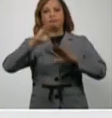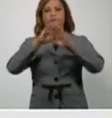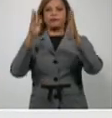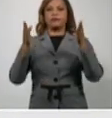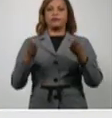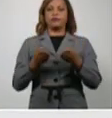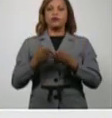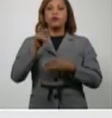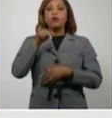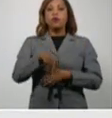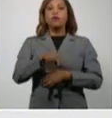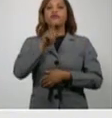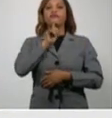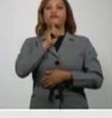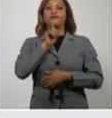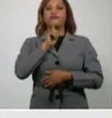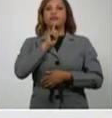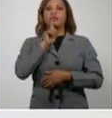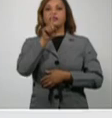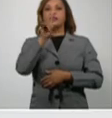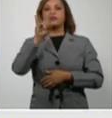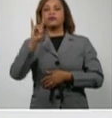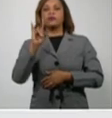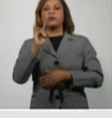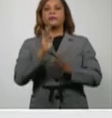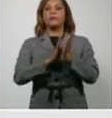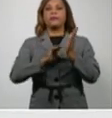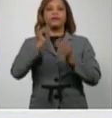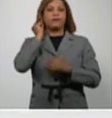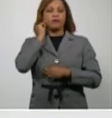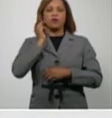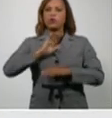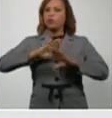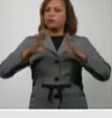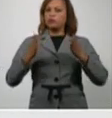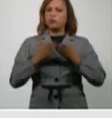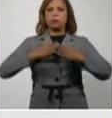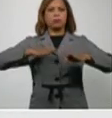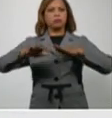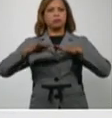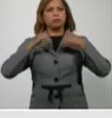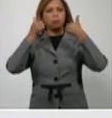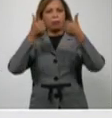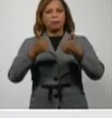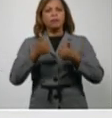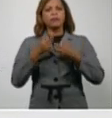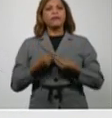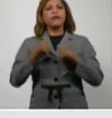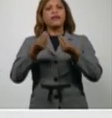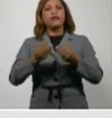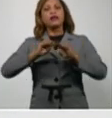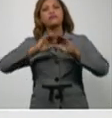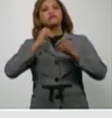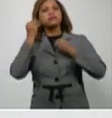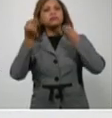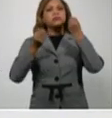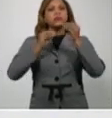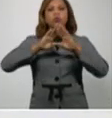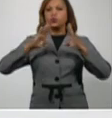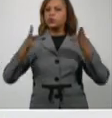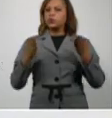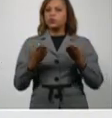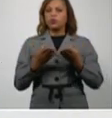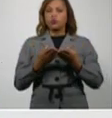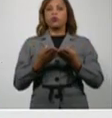es viernes 19 de febrero y todo se encuentra listo ya para ofrecerle a usted el análisis más completo sobre la situación epidemiológica